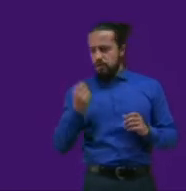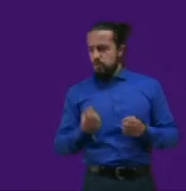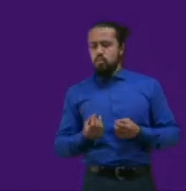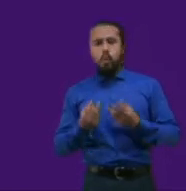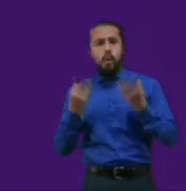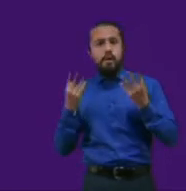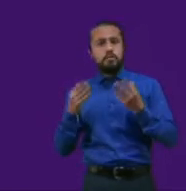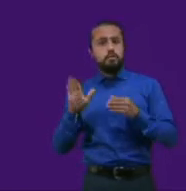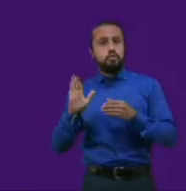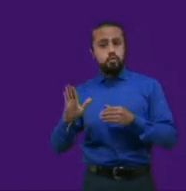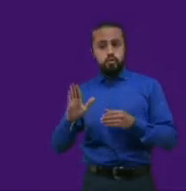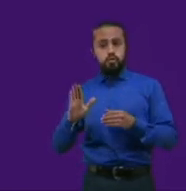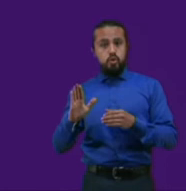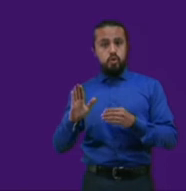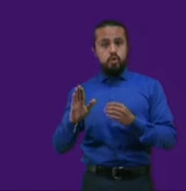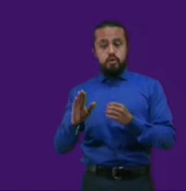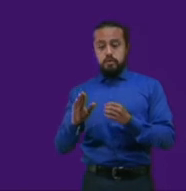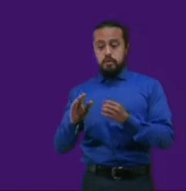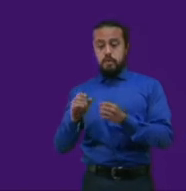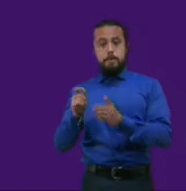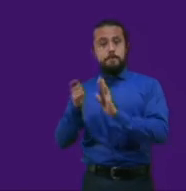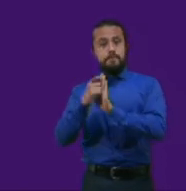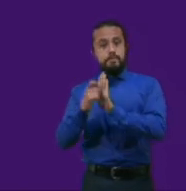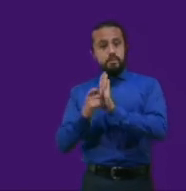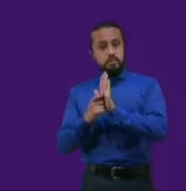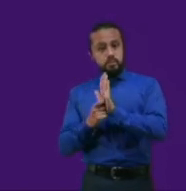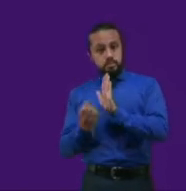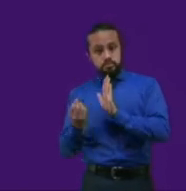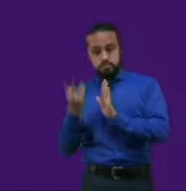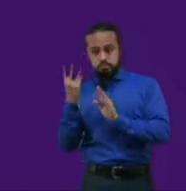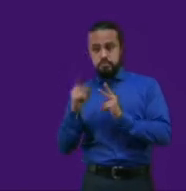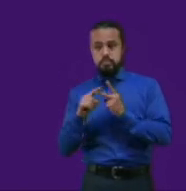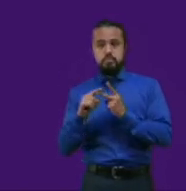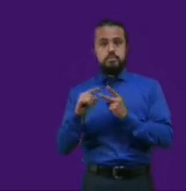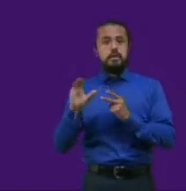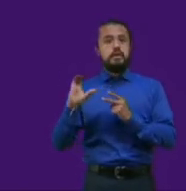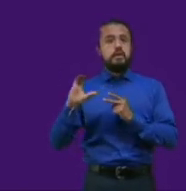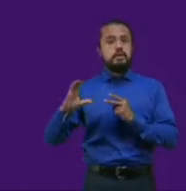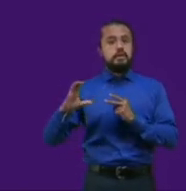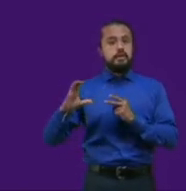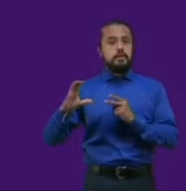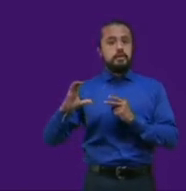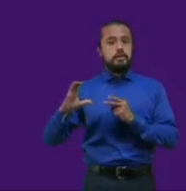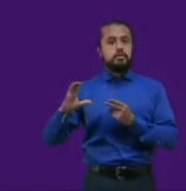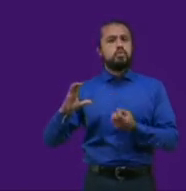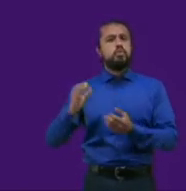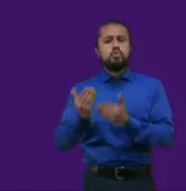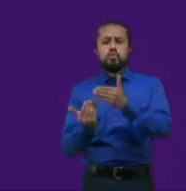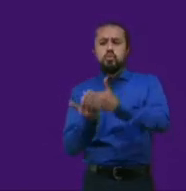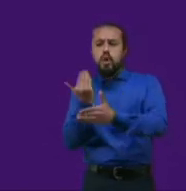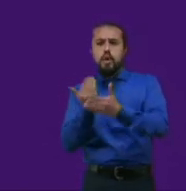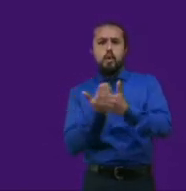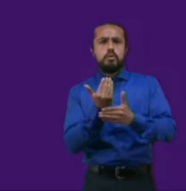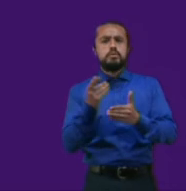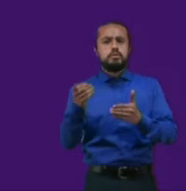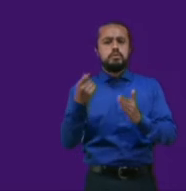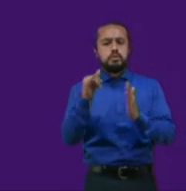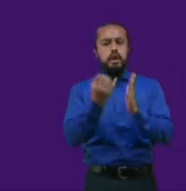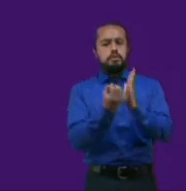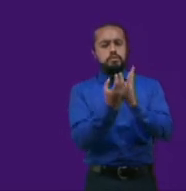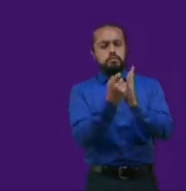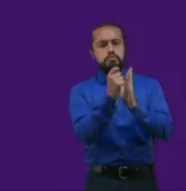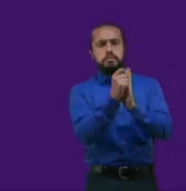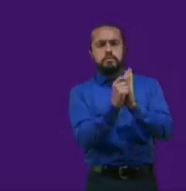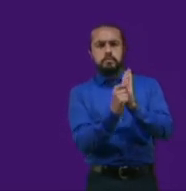sistema de scoring, cuántos clientes nuevos está siendo capaz de calificar. Porque obviamente